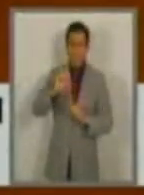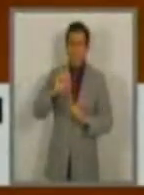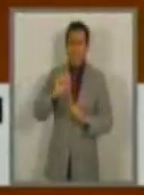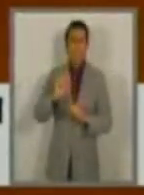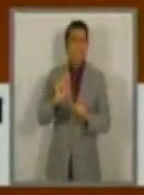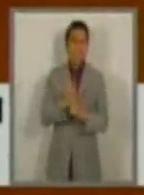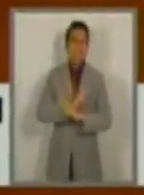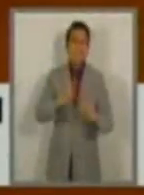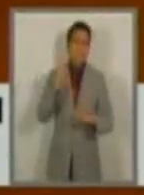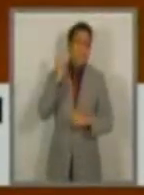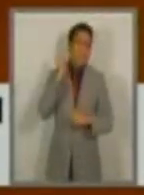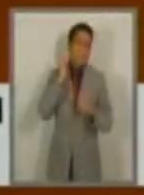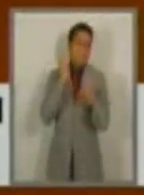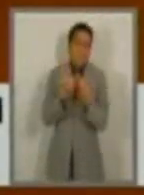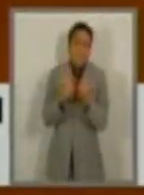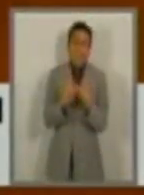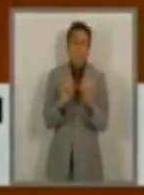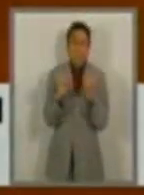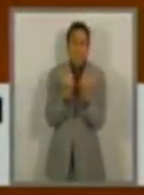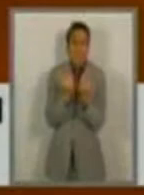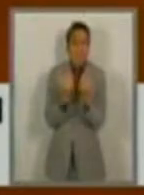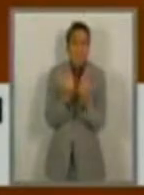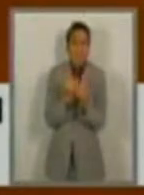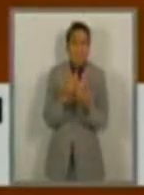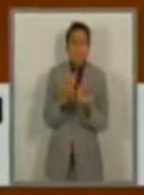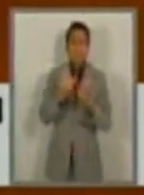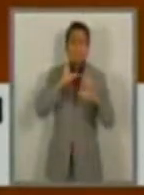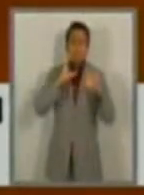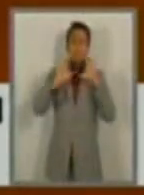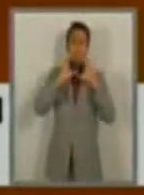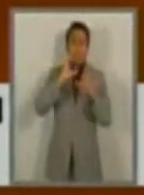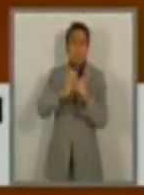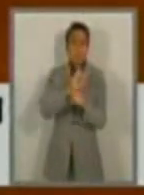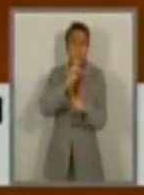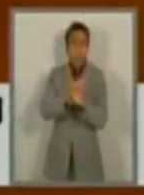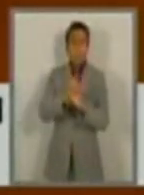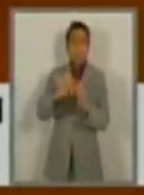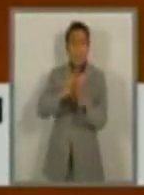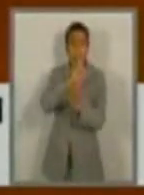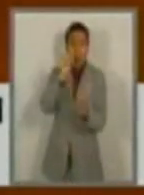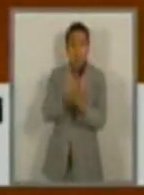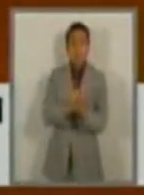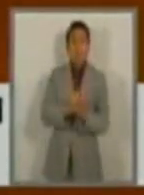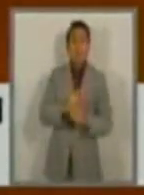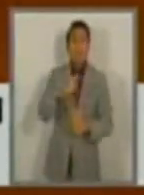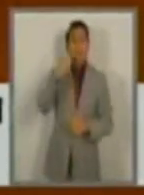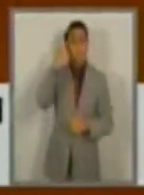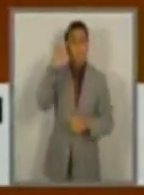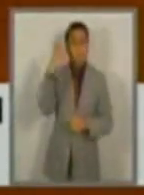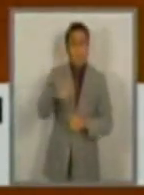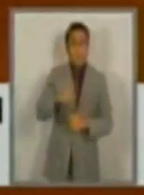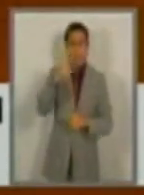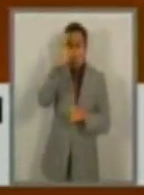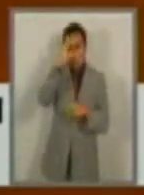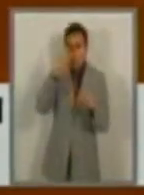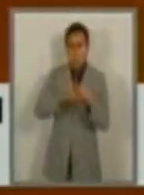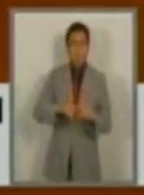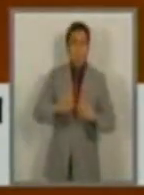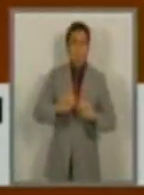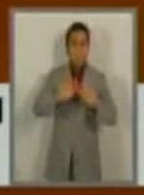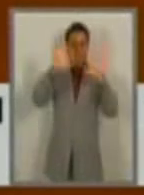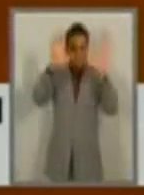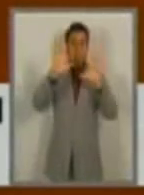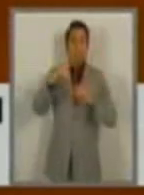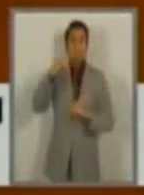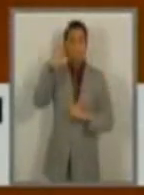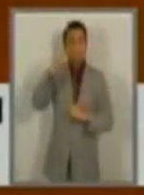La Comunicación General de Comunicación Social permitirá fortalecer la cultura de la transparencia y el gobierno